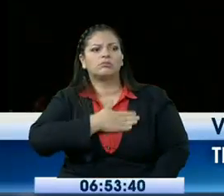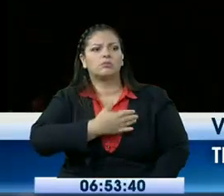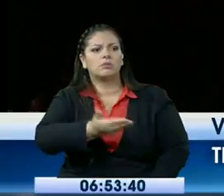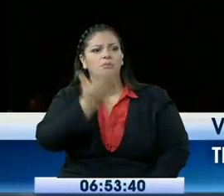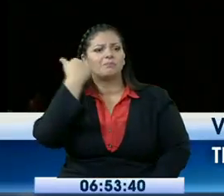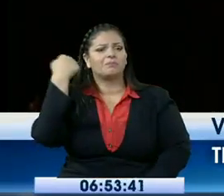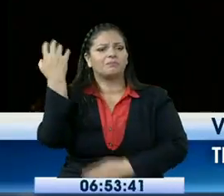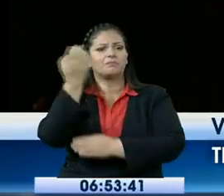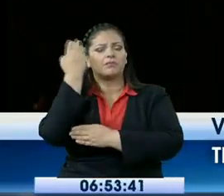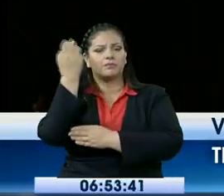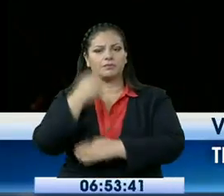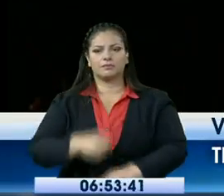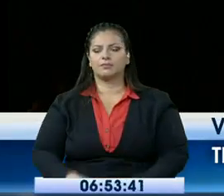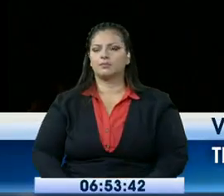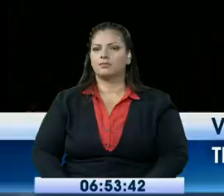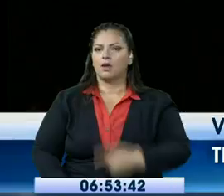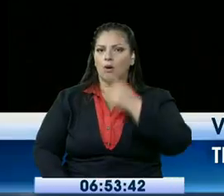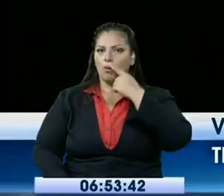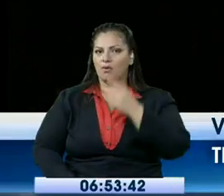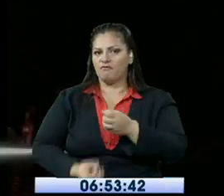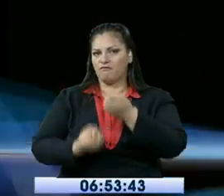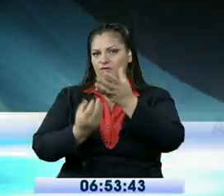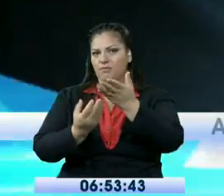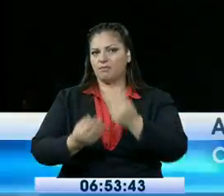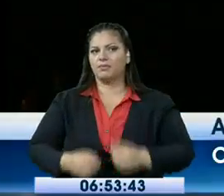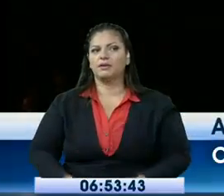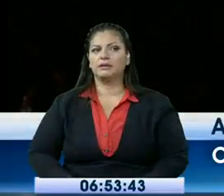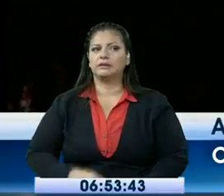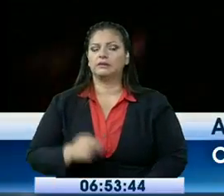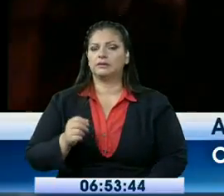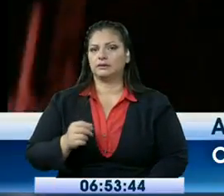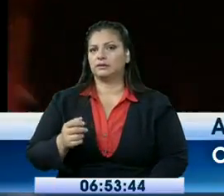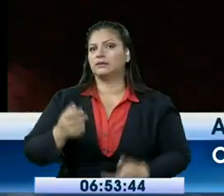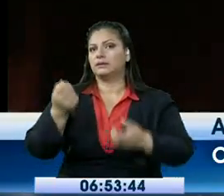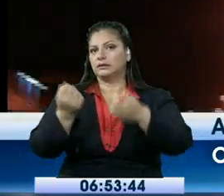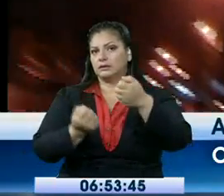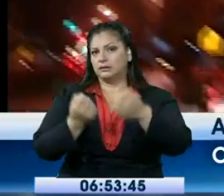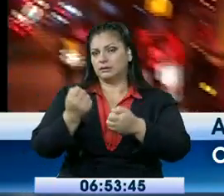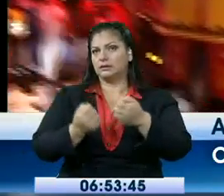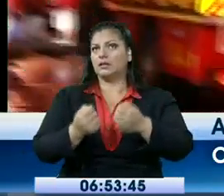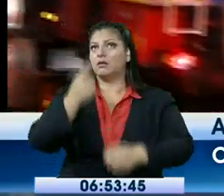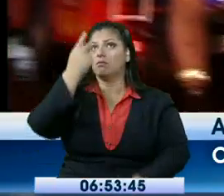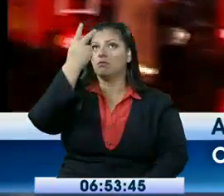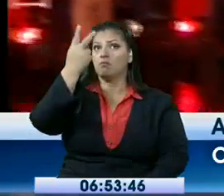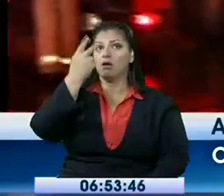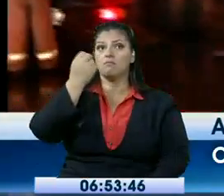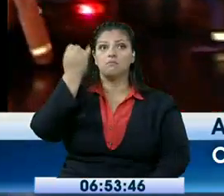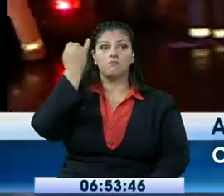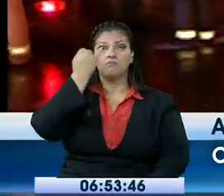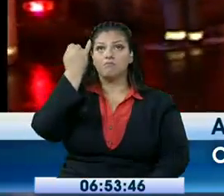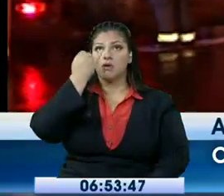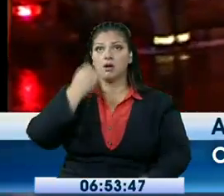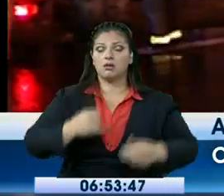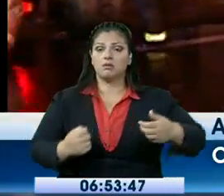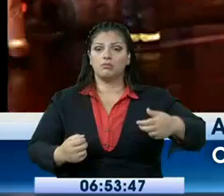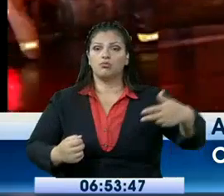Veníamos en verde, ya caminando por amarilla y cosa que venía el carro allá, nosotros veníamos pitando por la mitad. Pues.